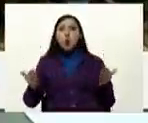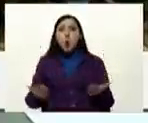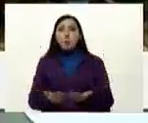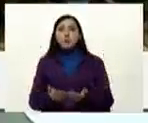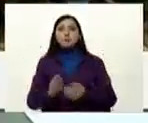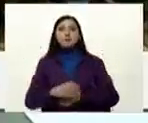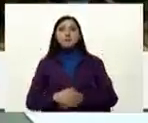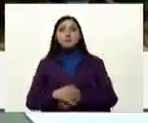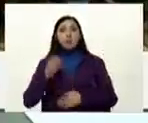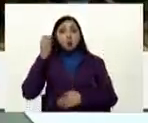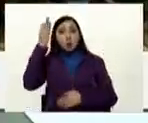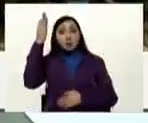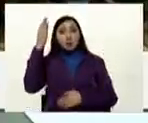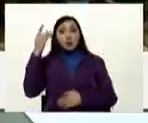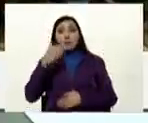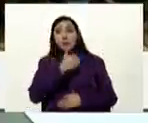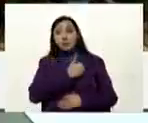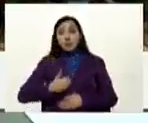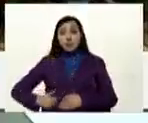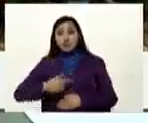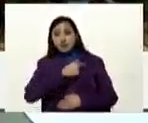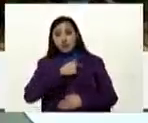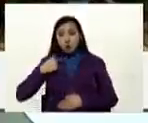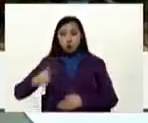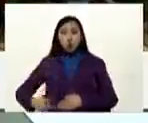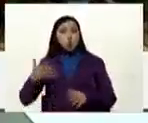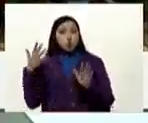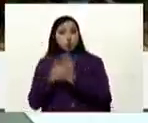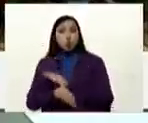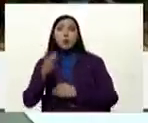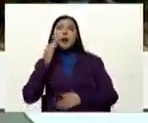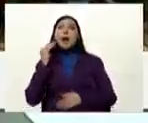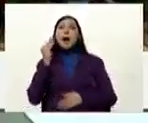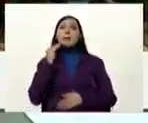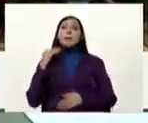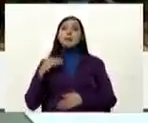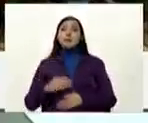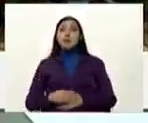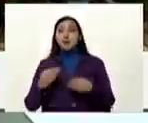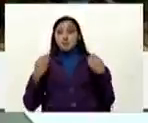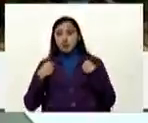Es una iniciativa en base a la experiencia que ha vivido China